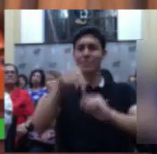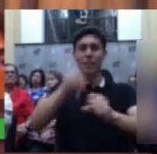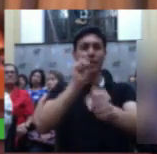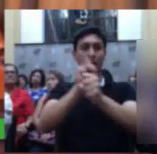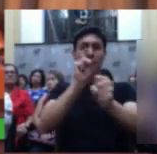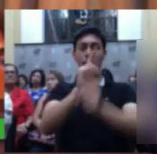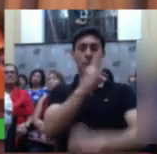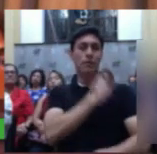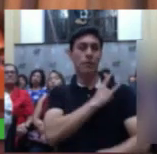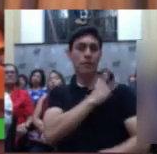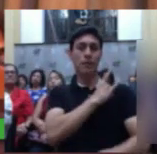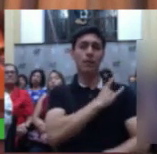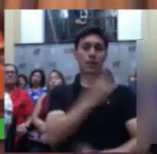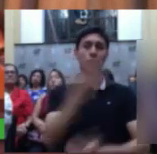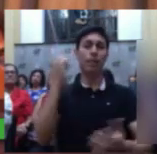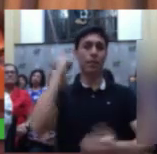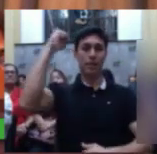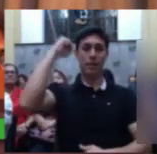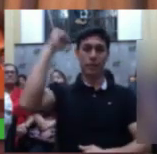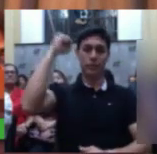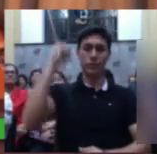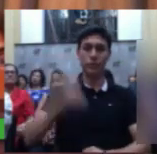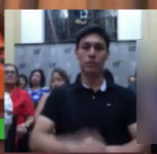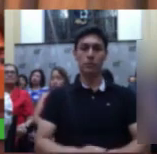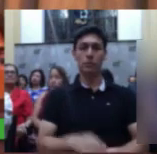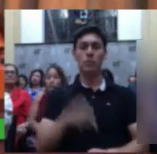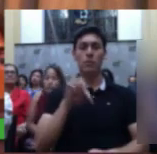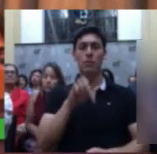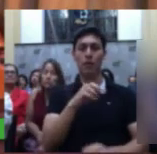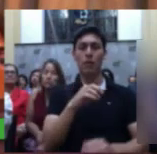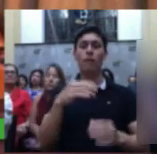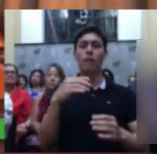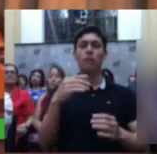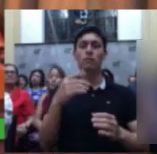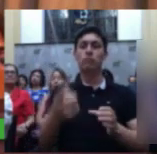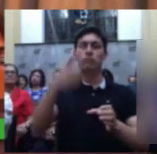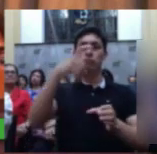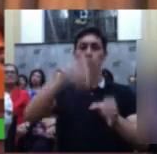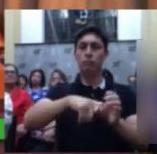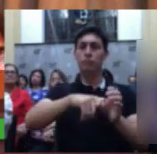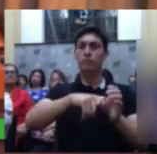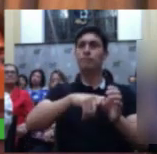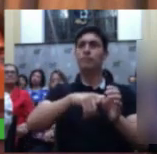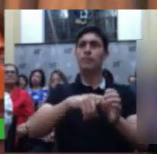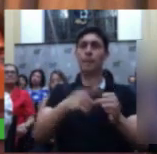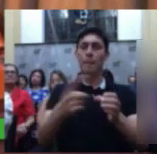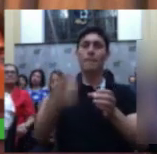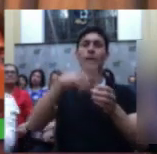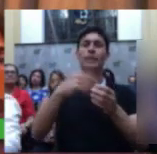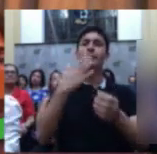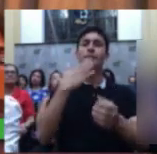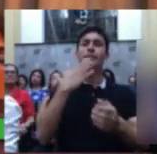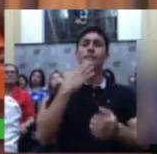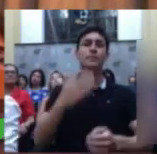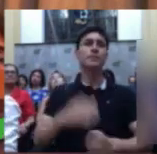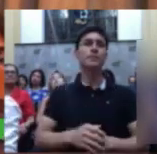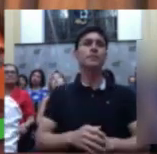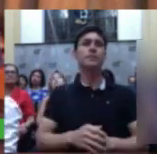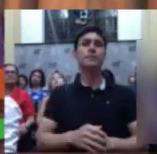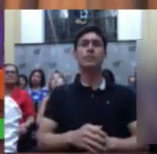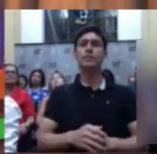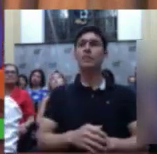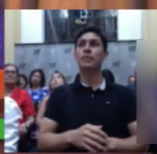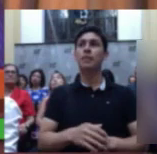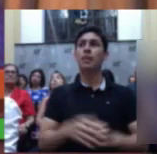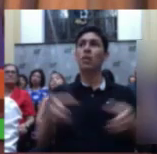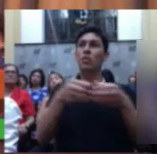enseñanza universitaria del derecho. Haber formado parte de los Wisconsin Boys, como nos llamaron,